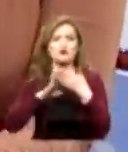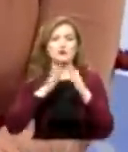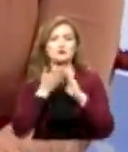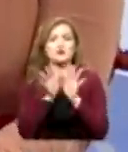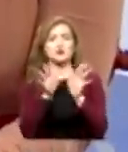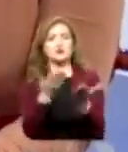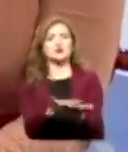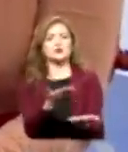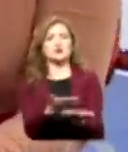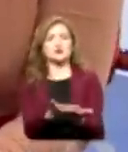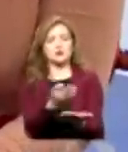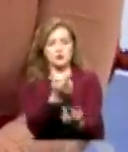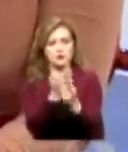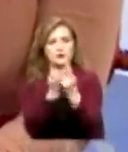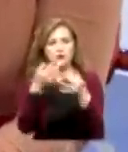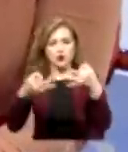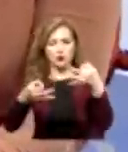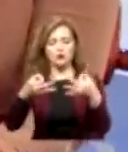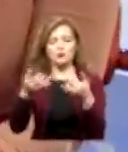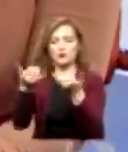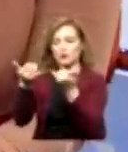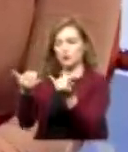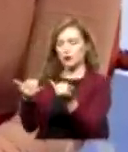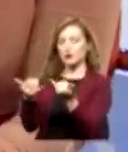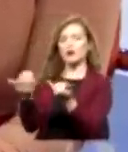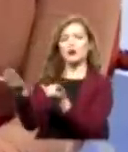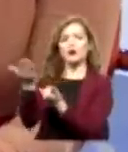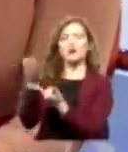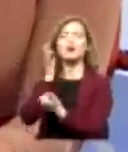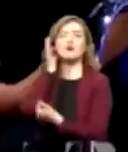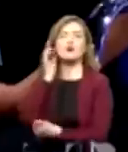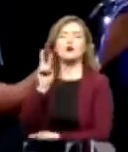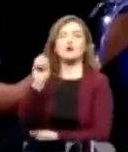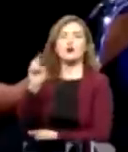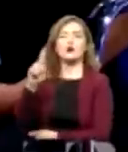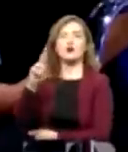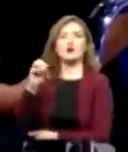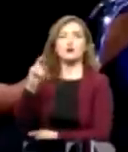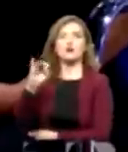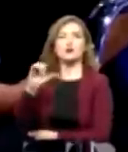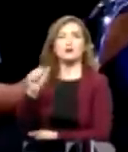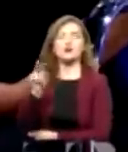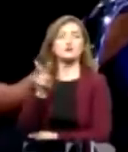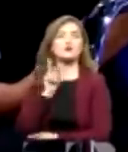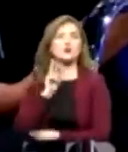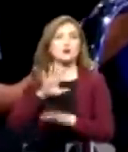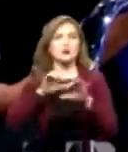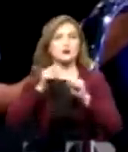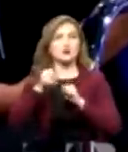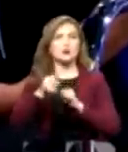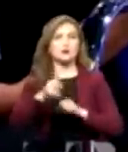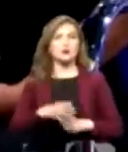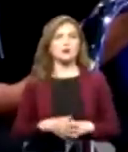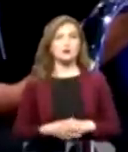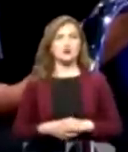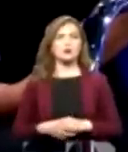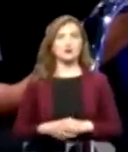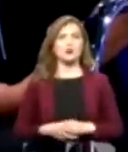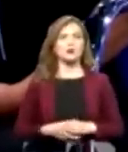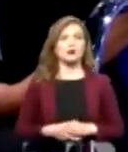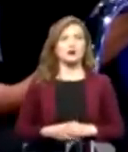exige justicia. Hoy está con nosotros Verónica Ocaña, justamente víctima de violación y también, bueno, ella